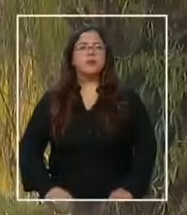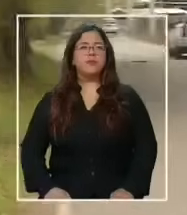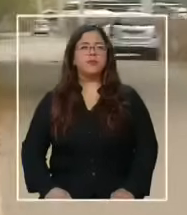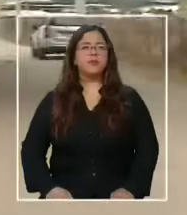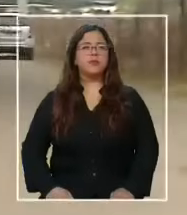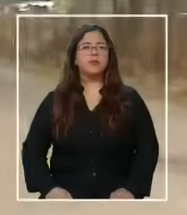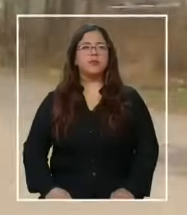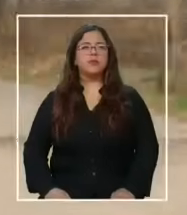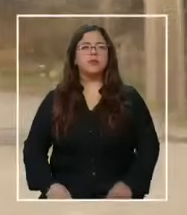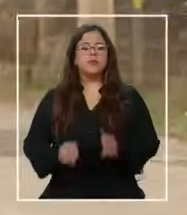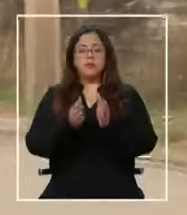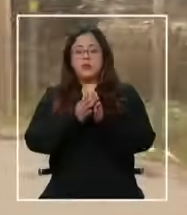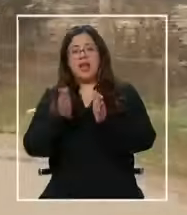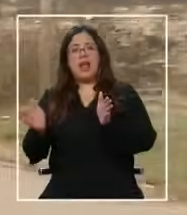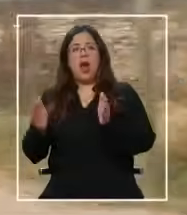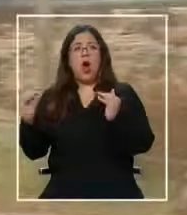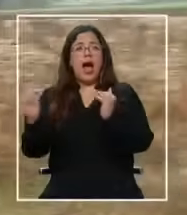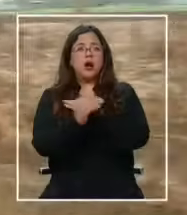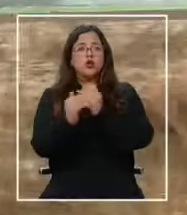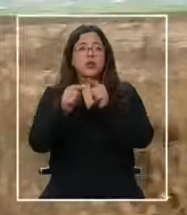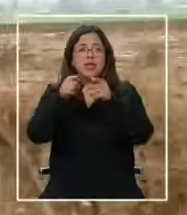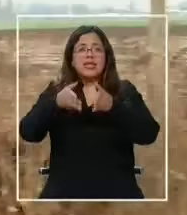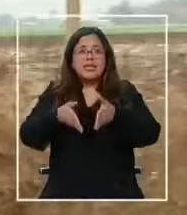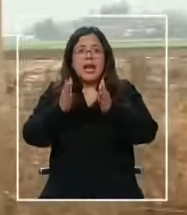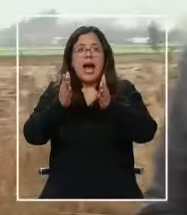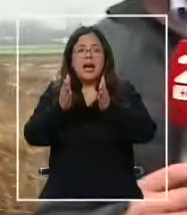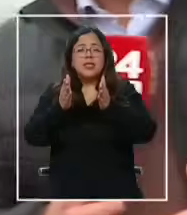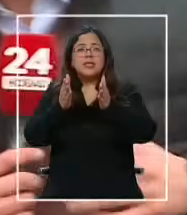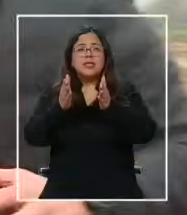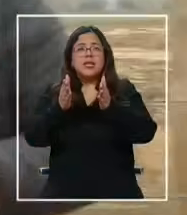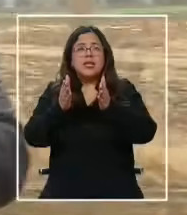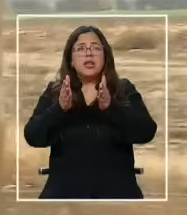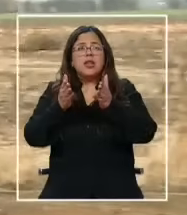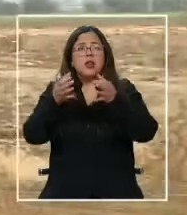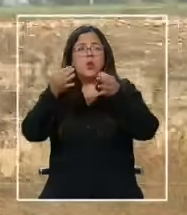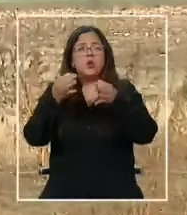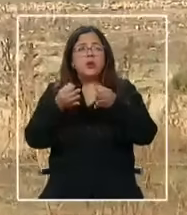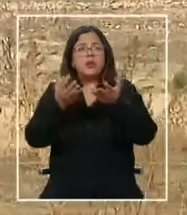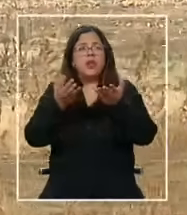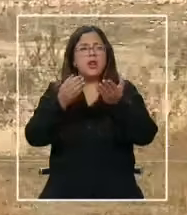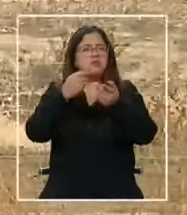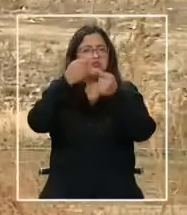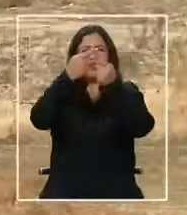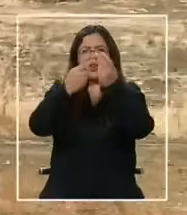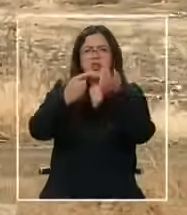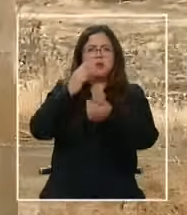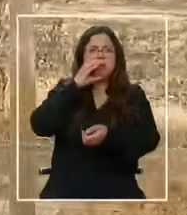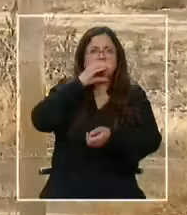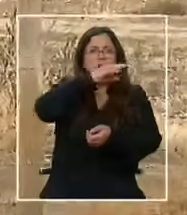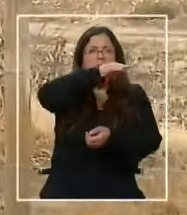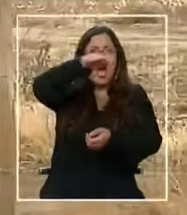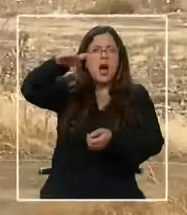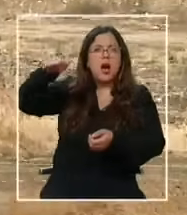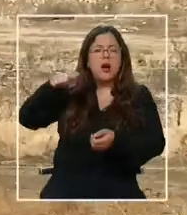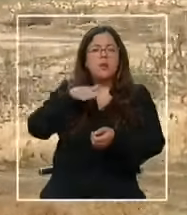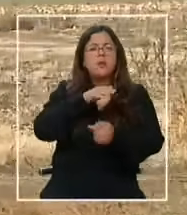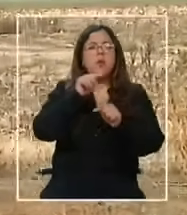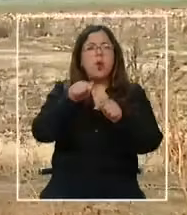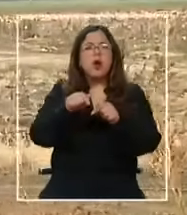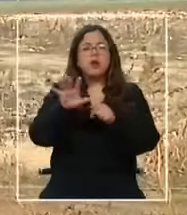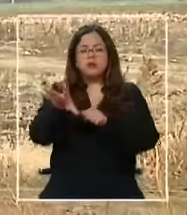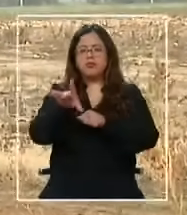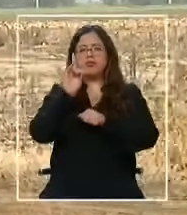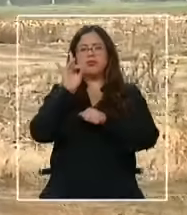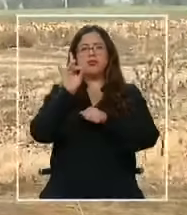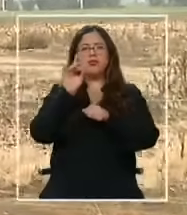a un costado de la autopista en esta calle lateral que se encarga de dividir una serie de parcelas en este sector fue donde se encontró el